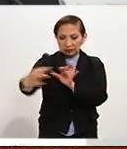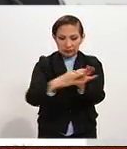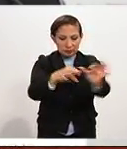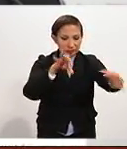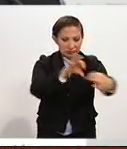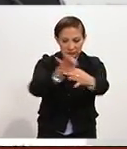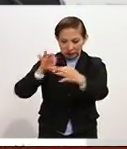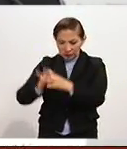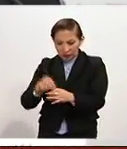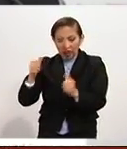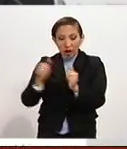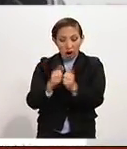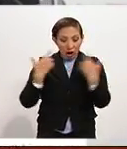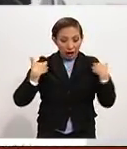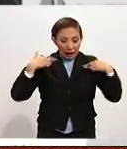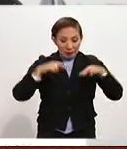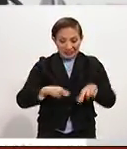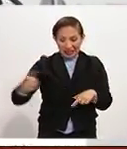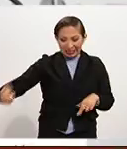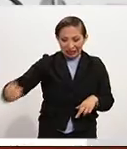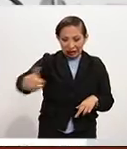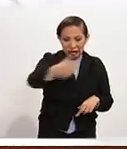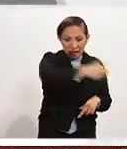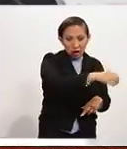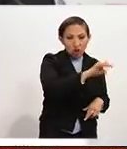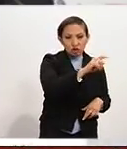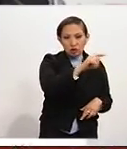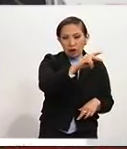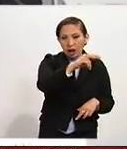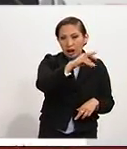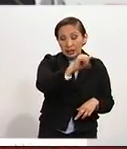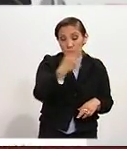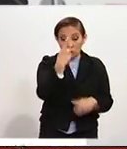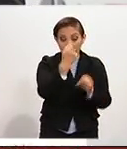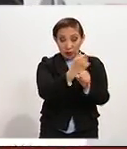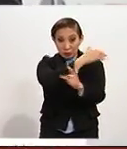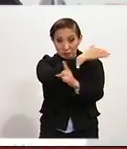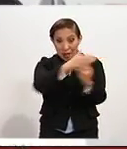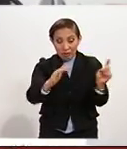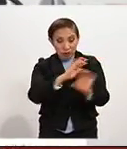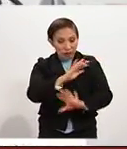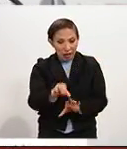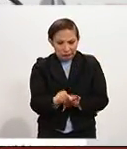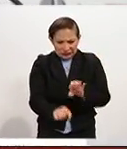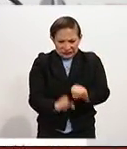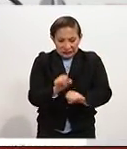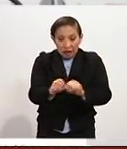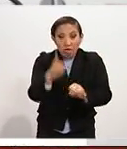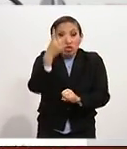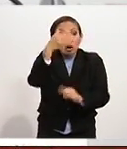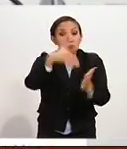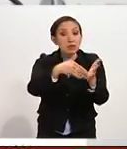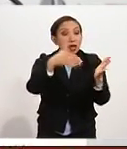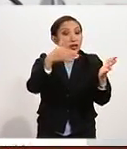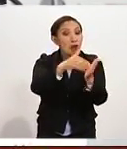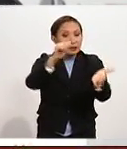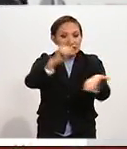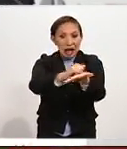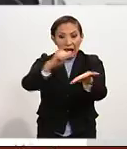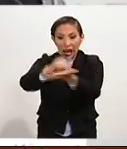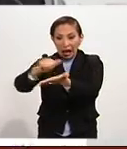con las representaciones consulares. En menos de año y medio, son más de 2 millones de